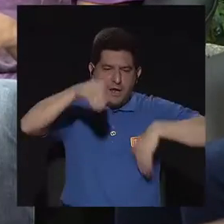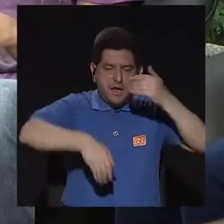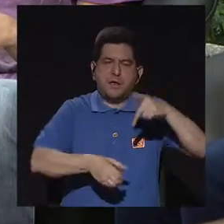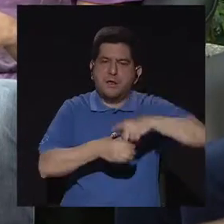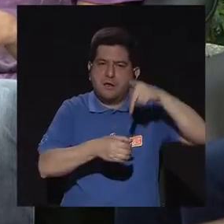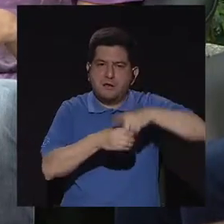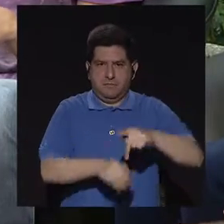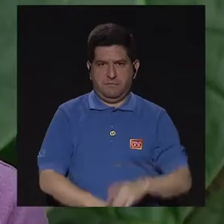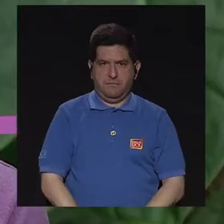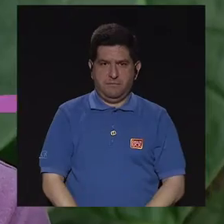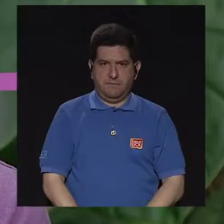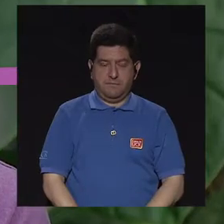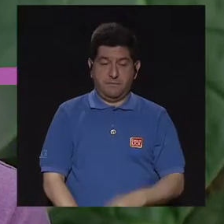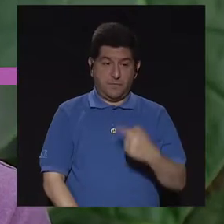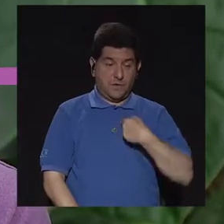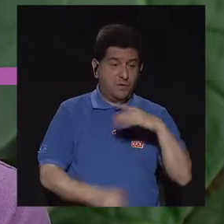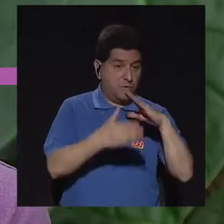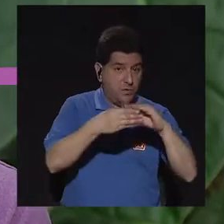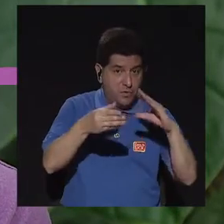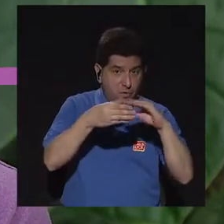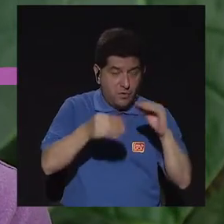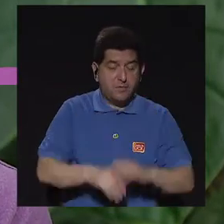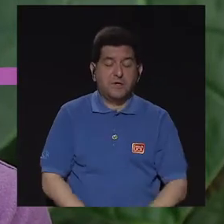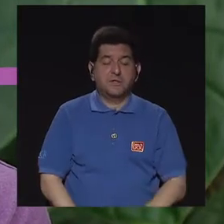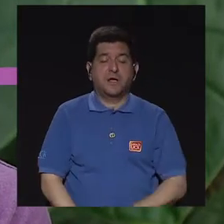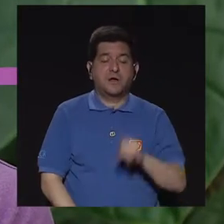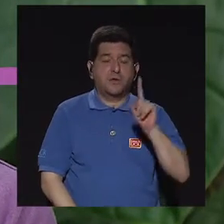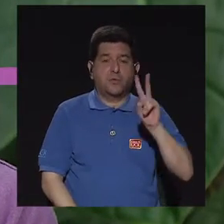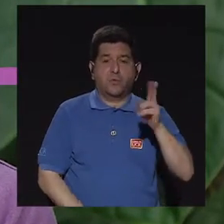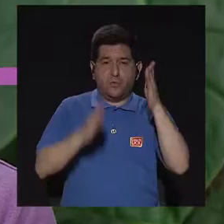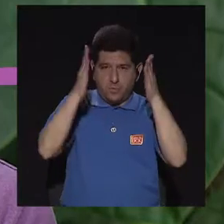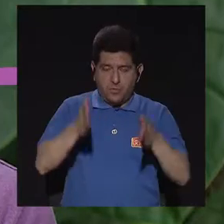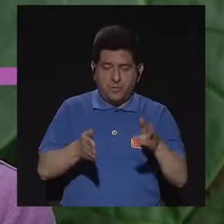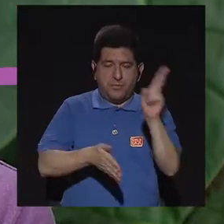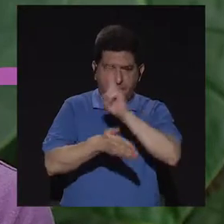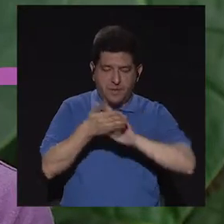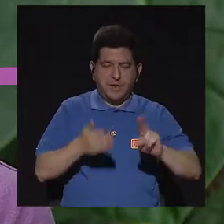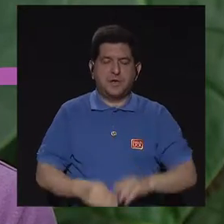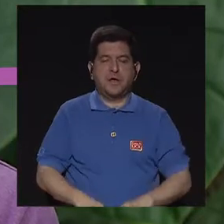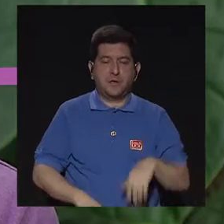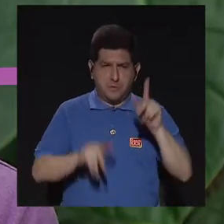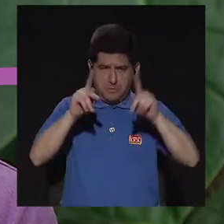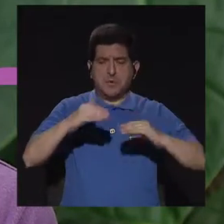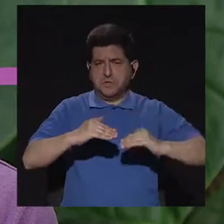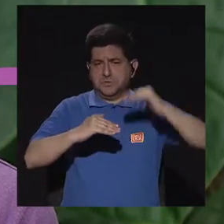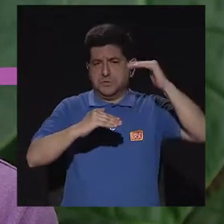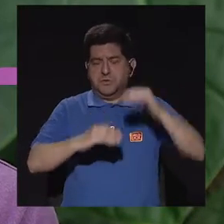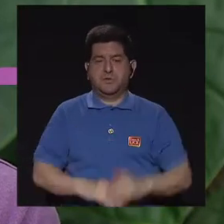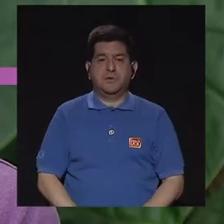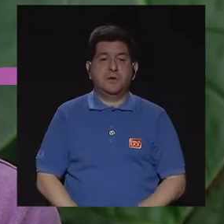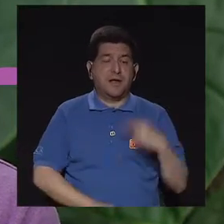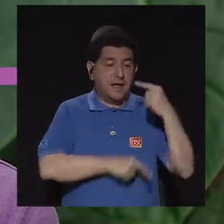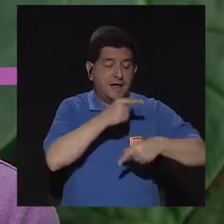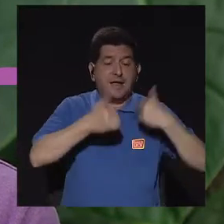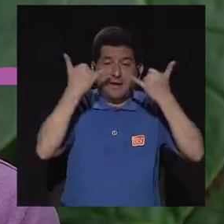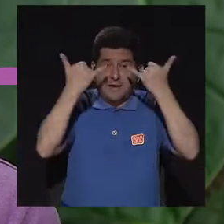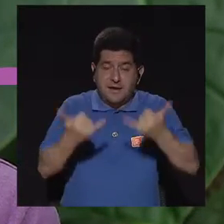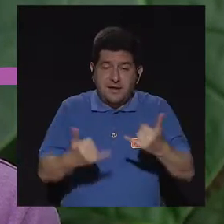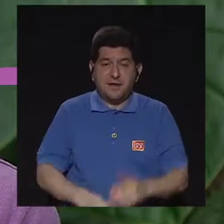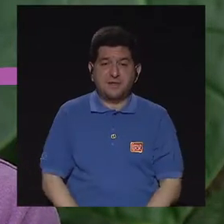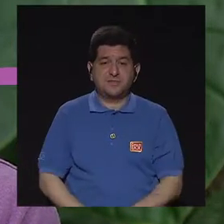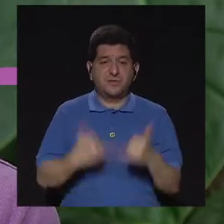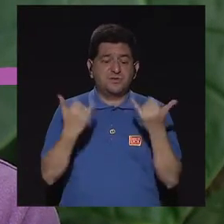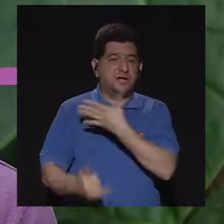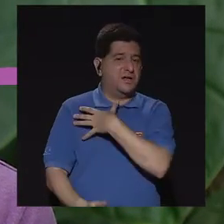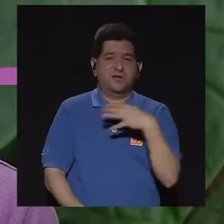natación. Y una cosa que yo estaba comentando con un compañero de la universidad, que es varios años mayor, es que las generaciones de ahora